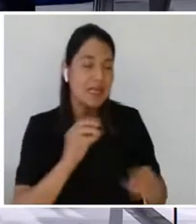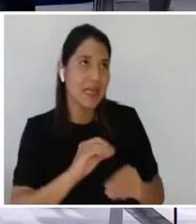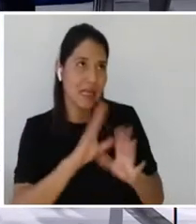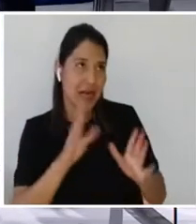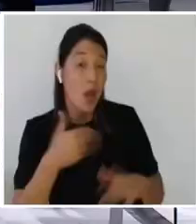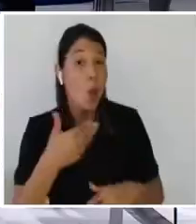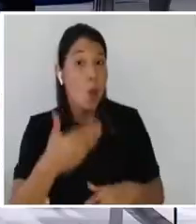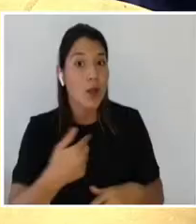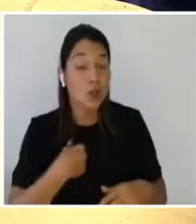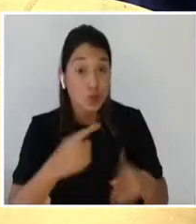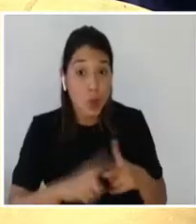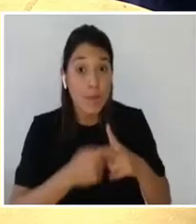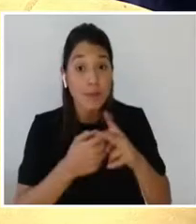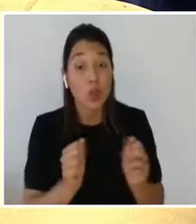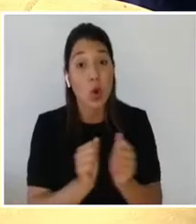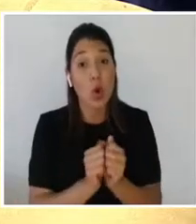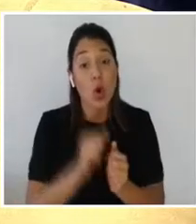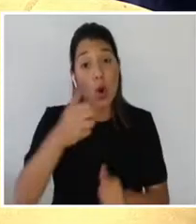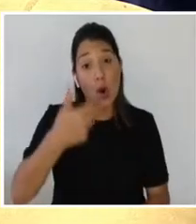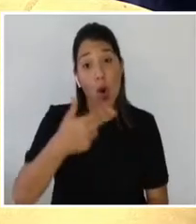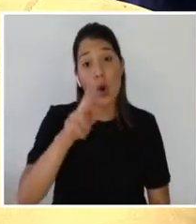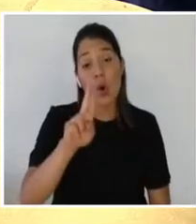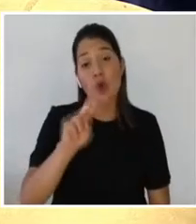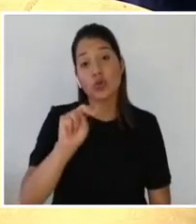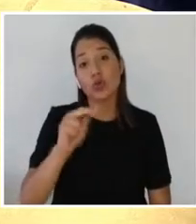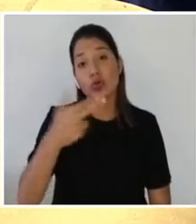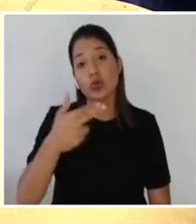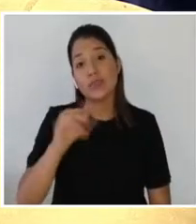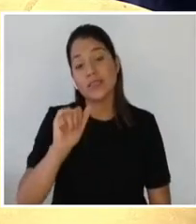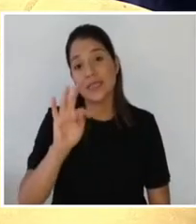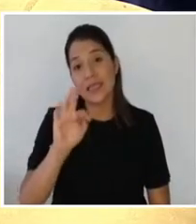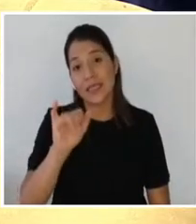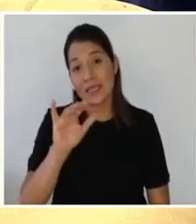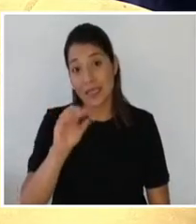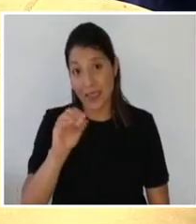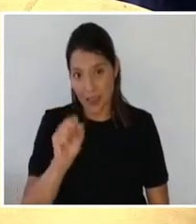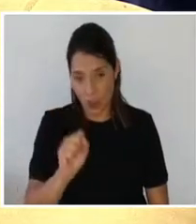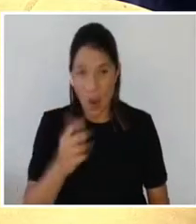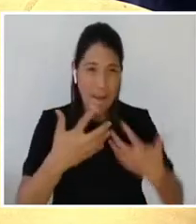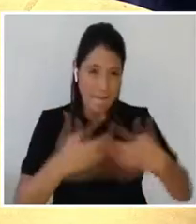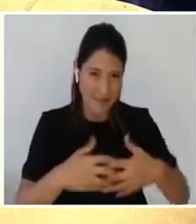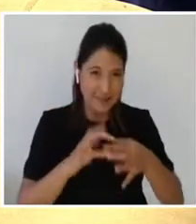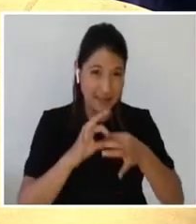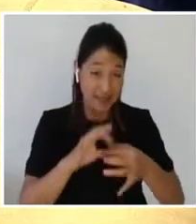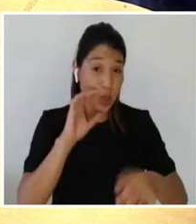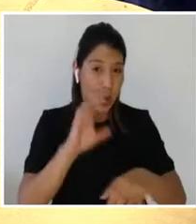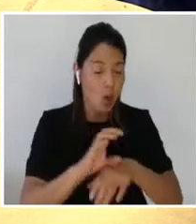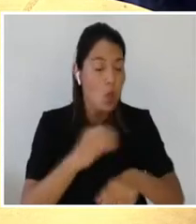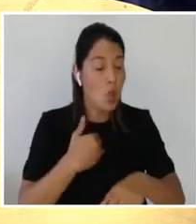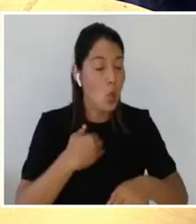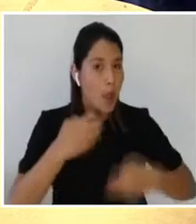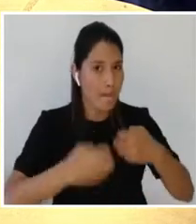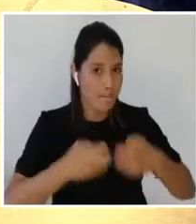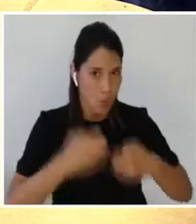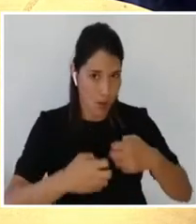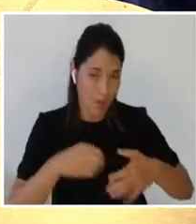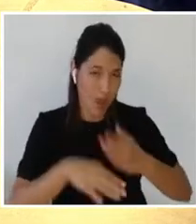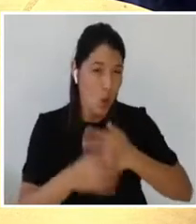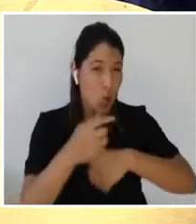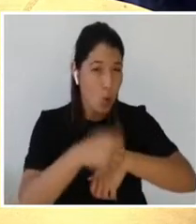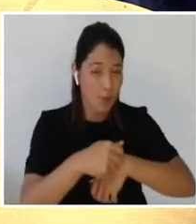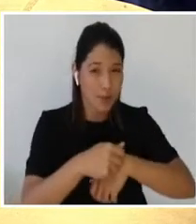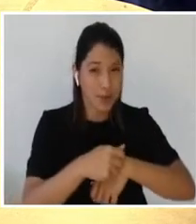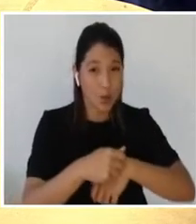con Chunchiticos Lucy, que es esta empresa de chocolatería, tuve una dificultad en una etapa de mi vida gracias a una